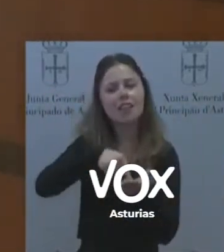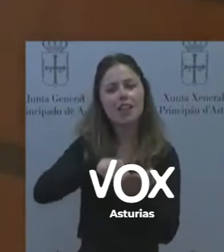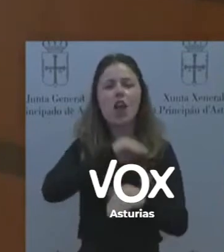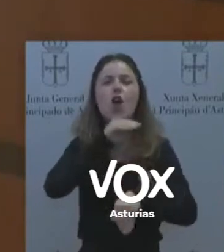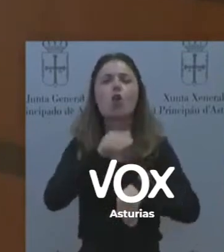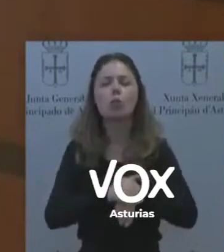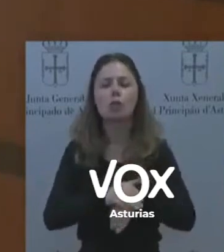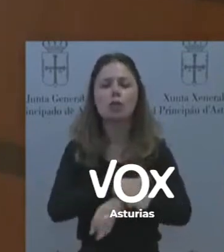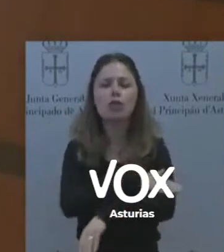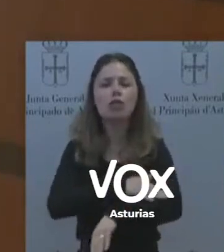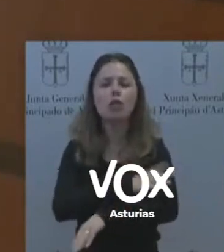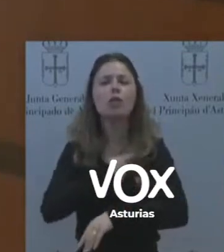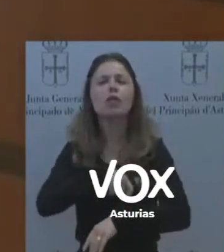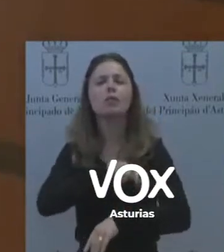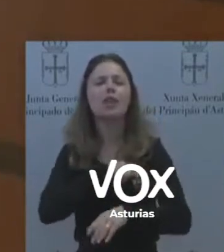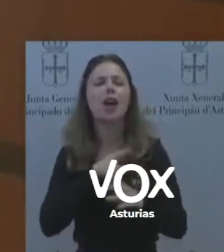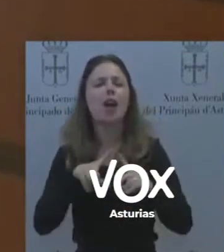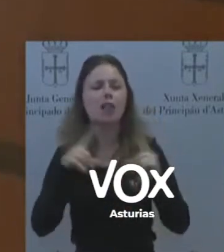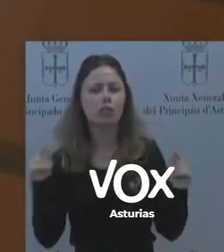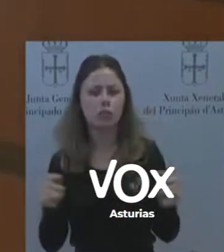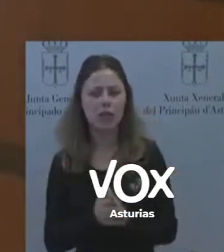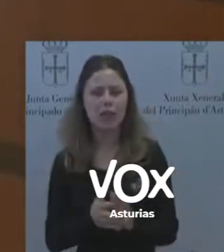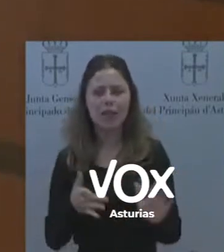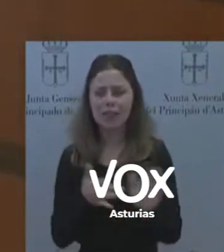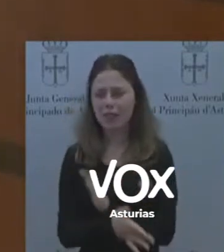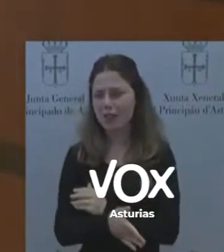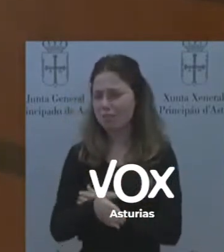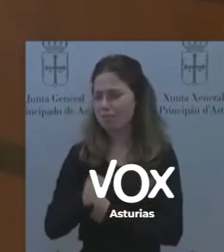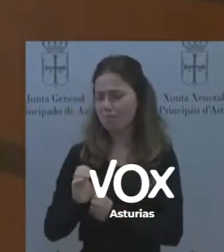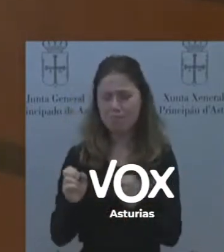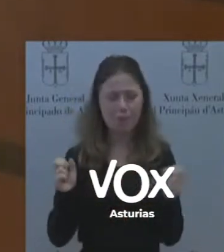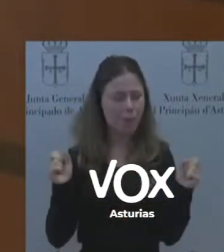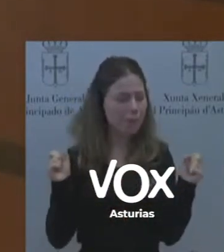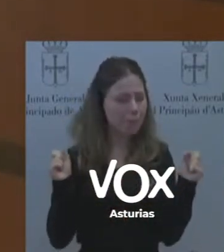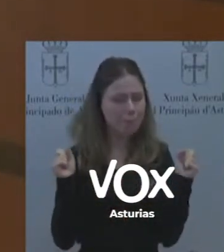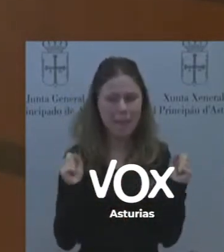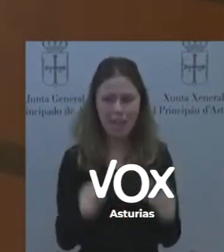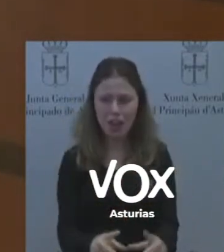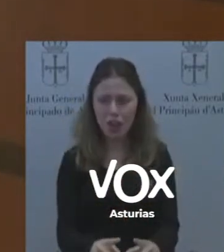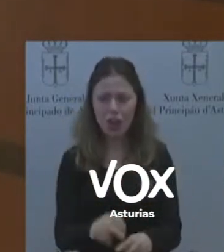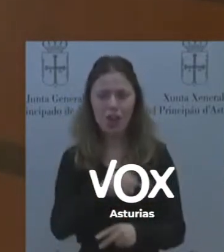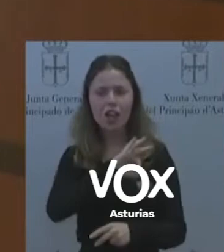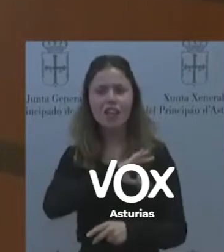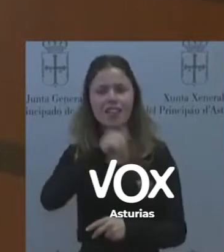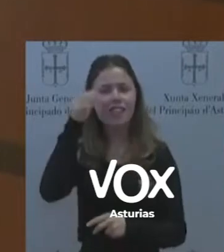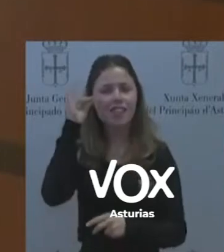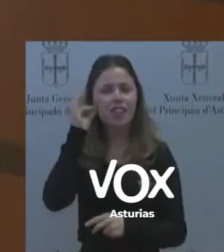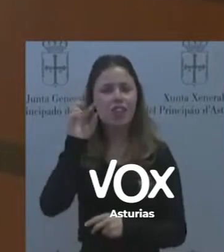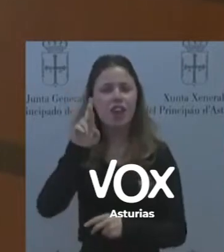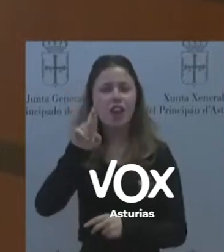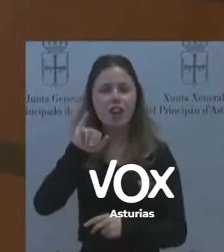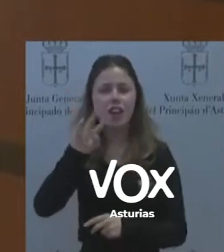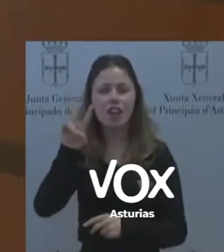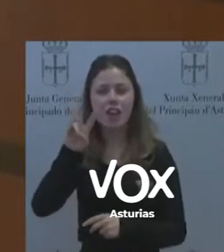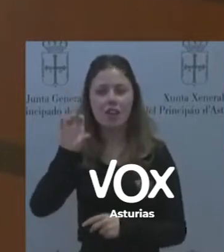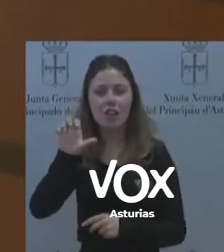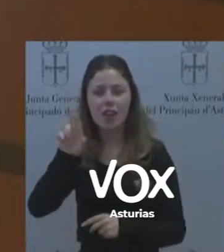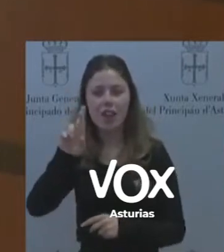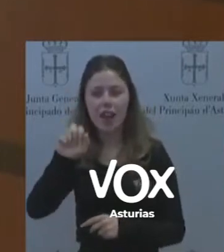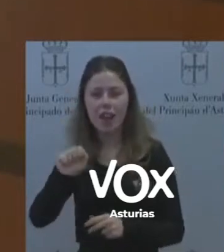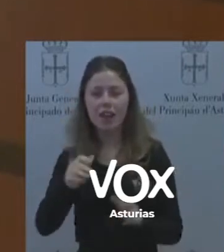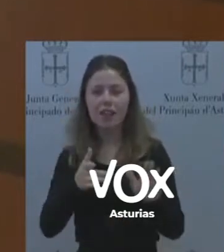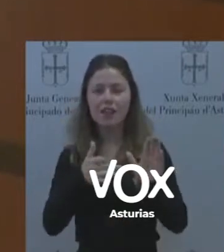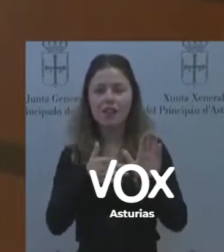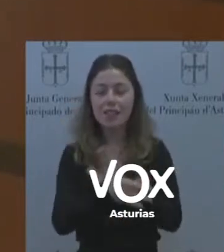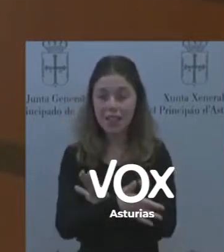la más sangrante de todas sea la sonrisa con la señora Rivera, la ministra que está cerrando las térmicas en Asturias con su colaboración y